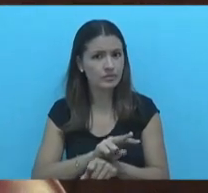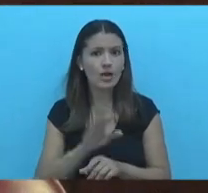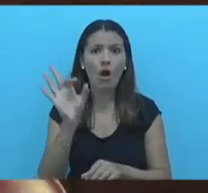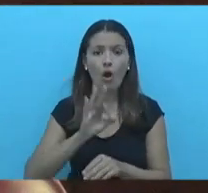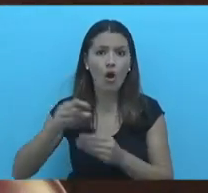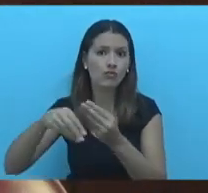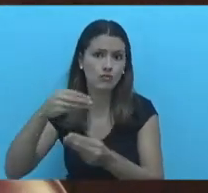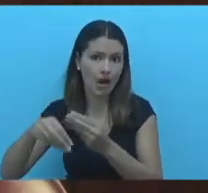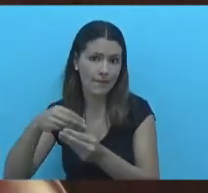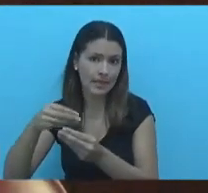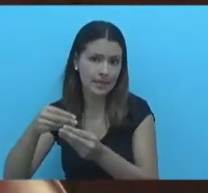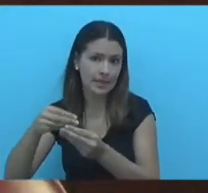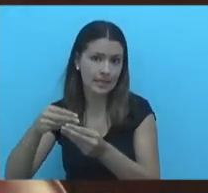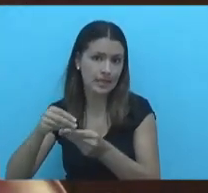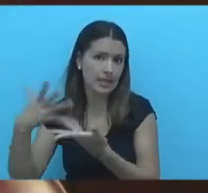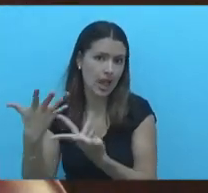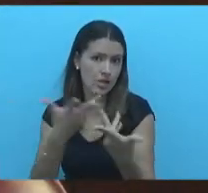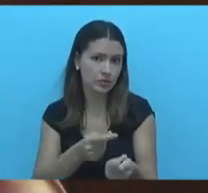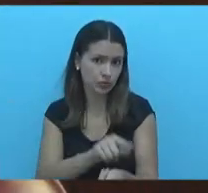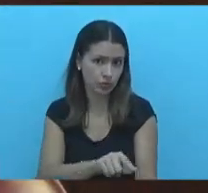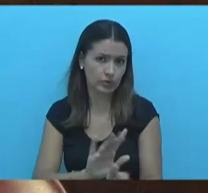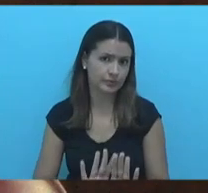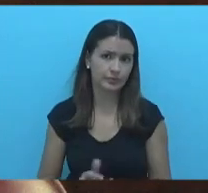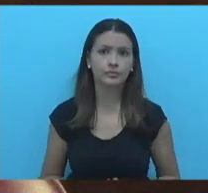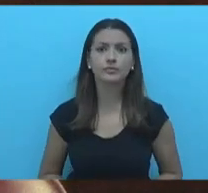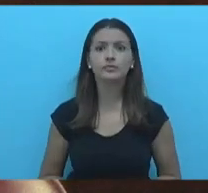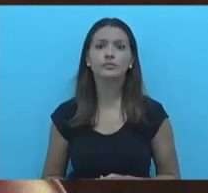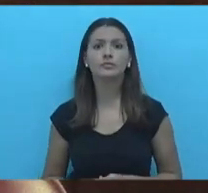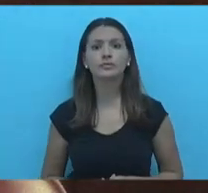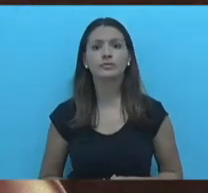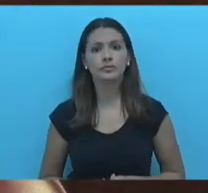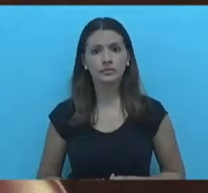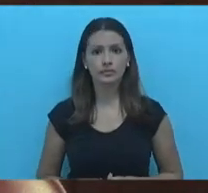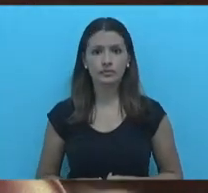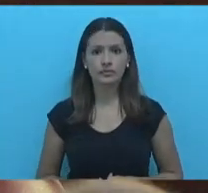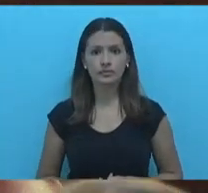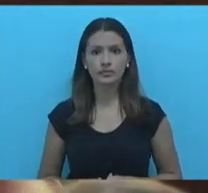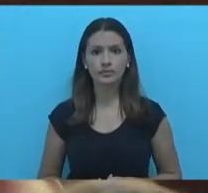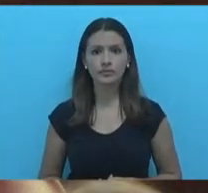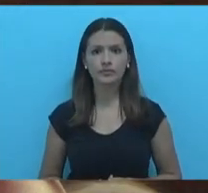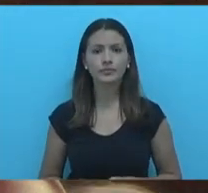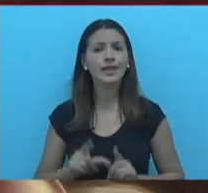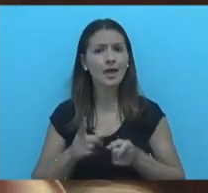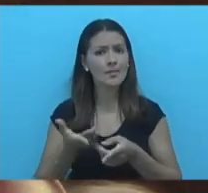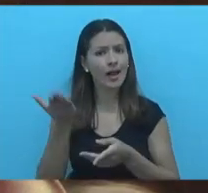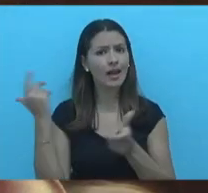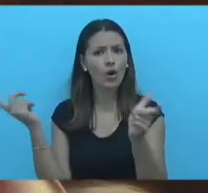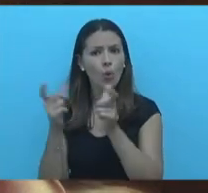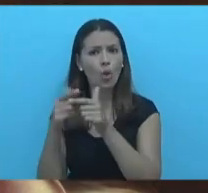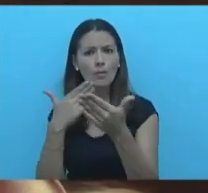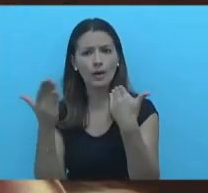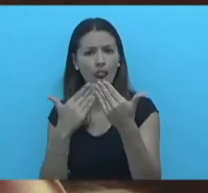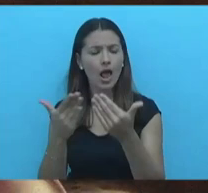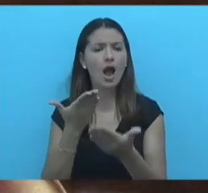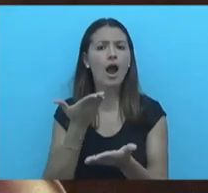por familias solidarias. Y además, de acuerdo a lo dispuesto en labor parlamentaria, solicitar